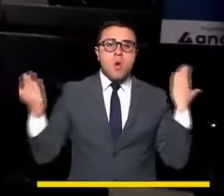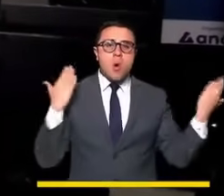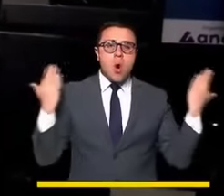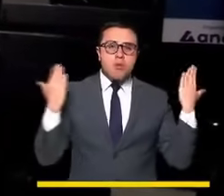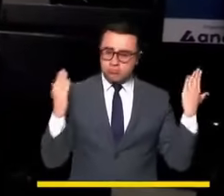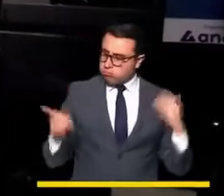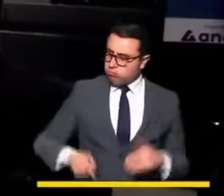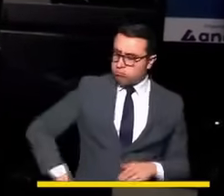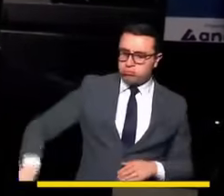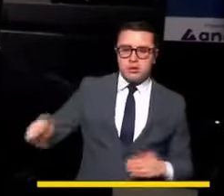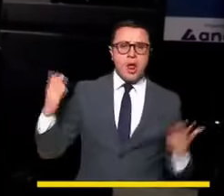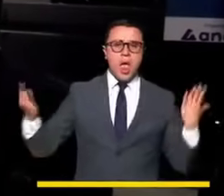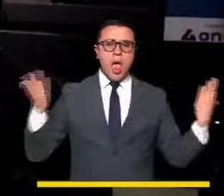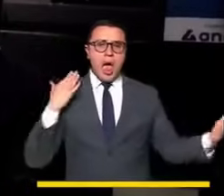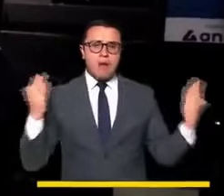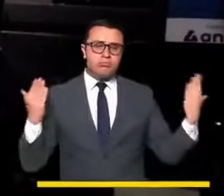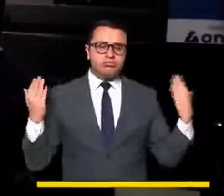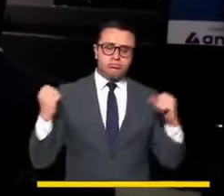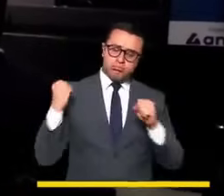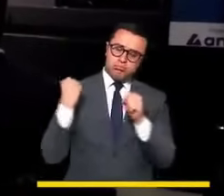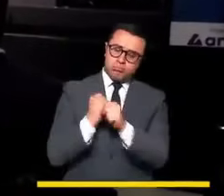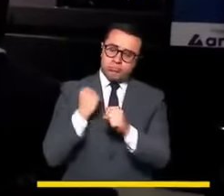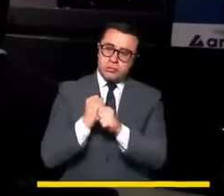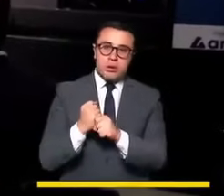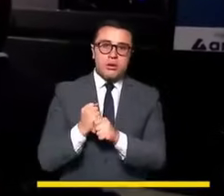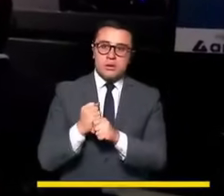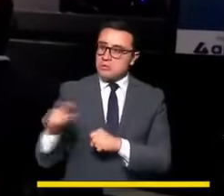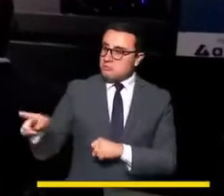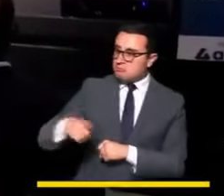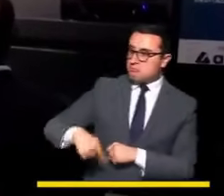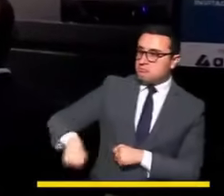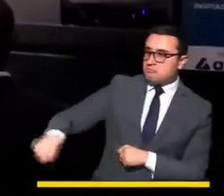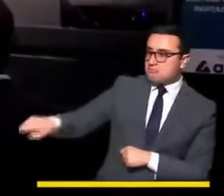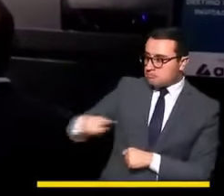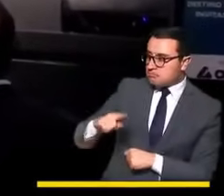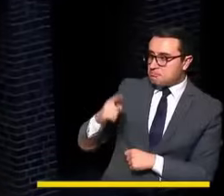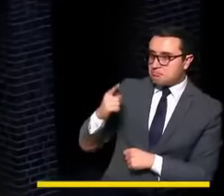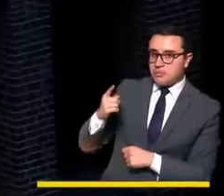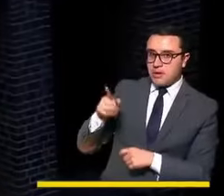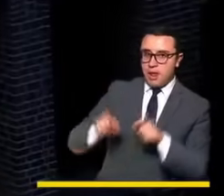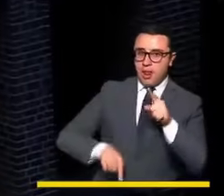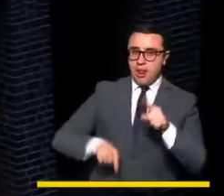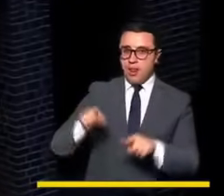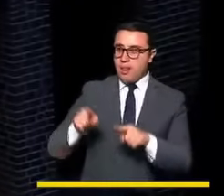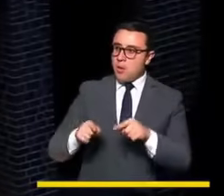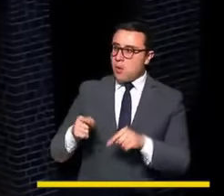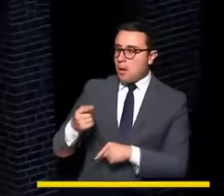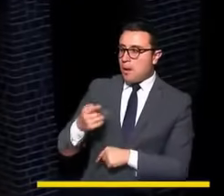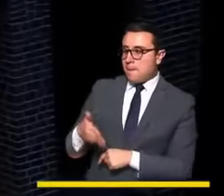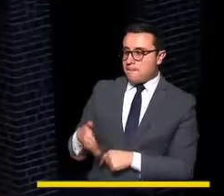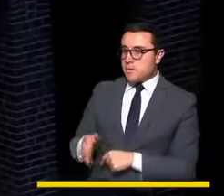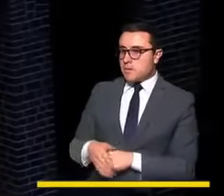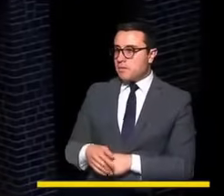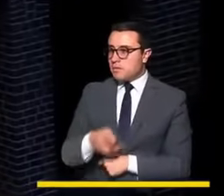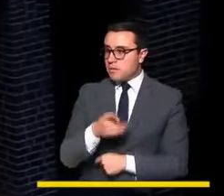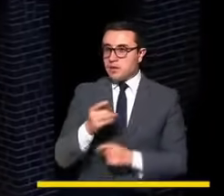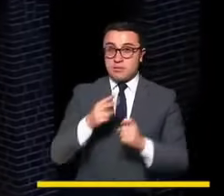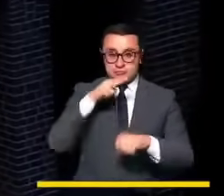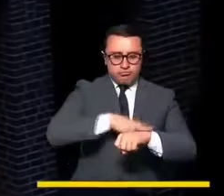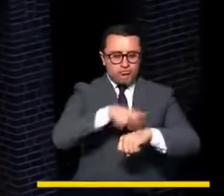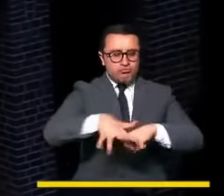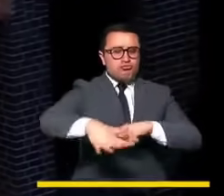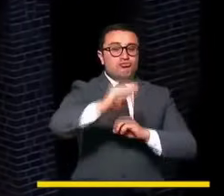campesinos a los que estimulan ciertas fuerzas a quemar la selva.